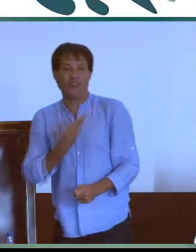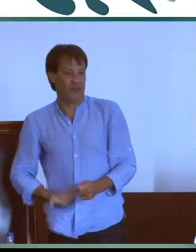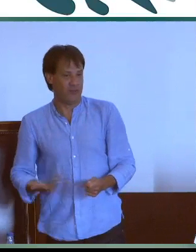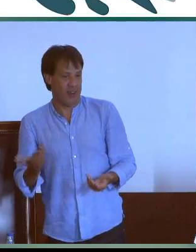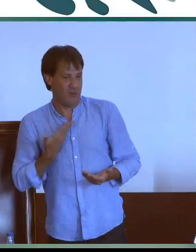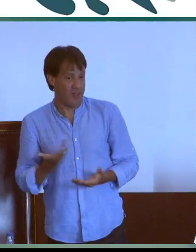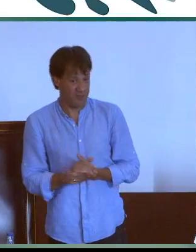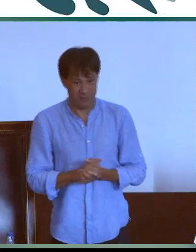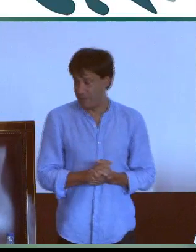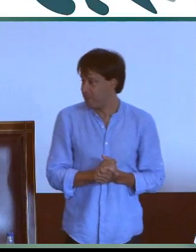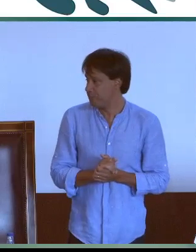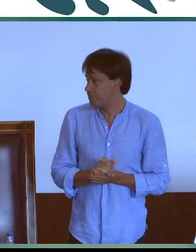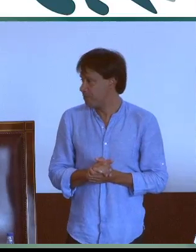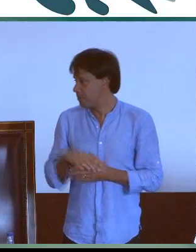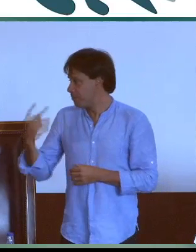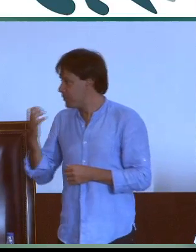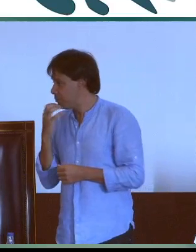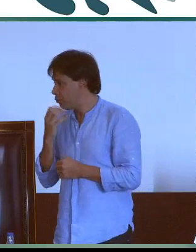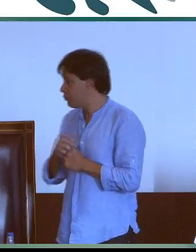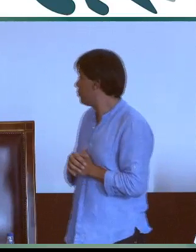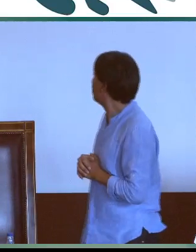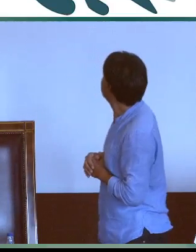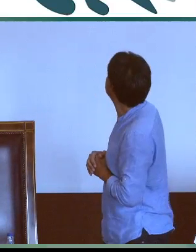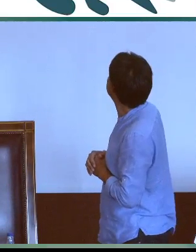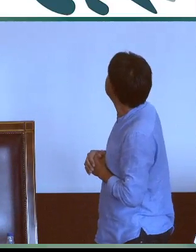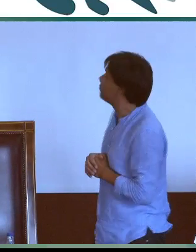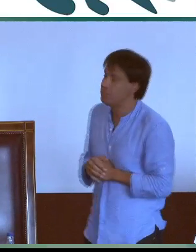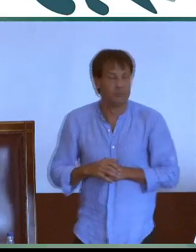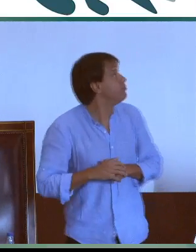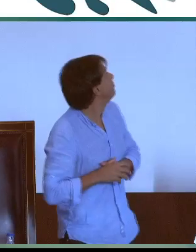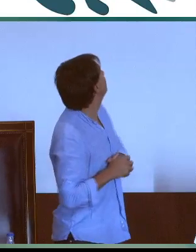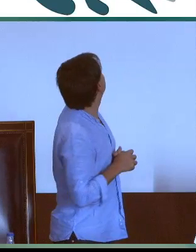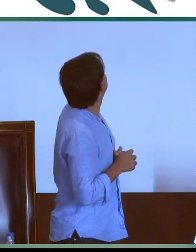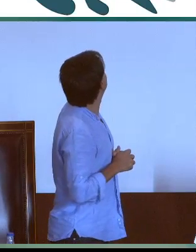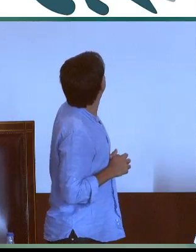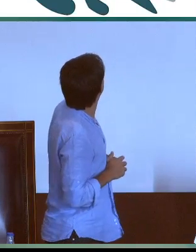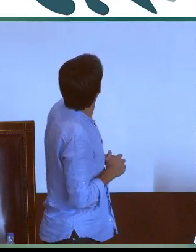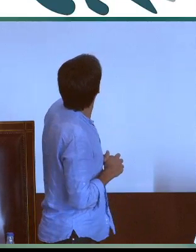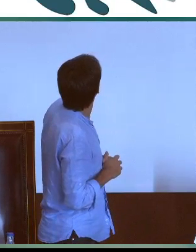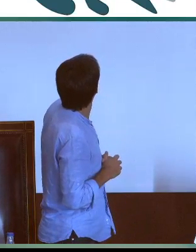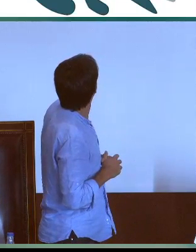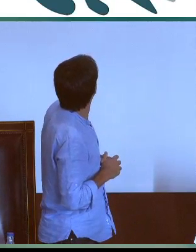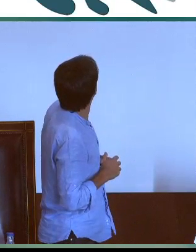un adjetivo o no. Nos ayuda con la expresión. Vamos a ver el ejemplo.